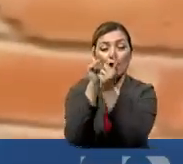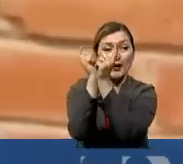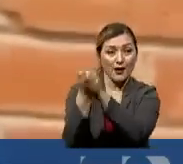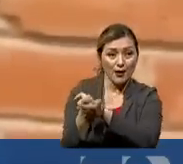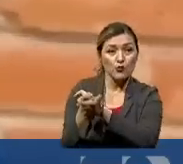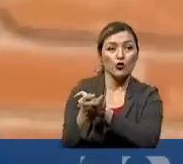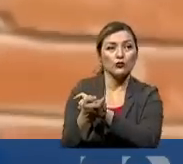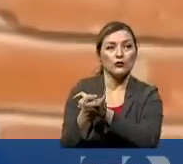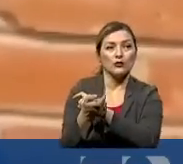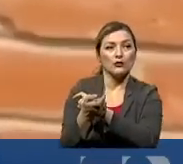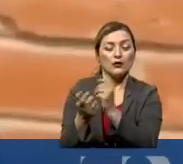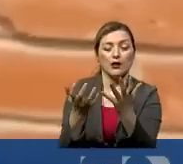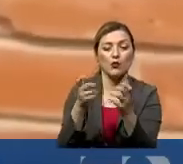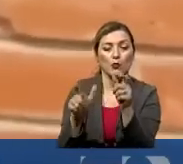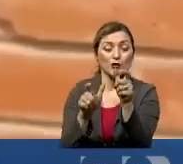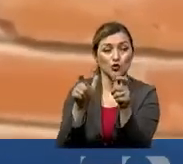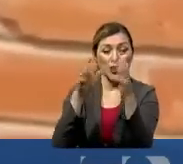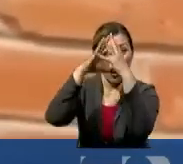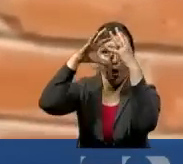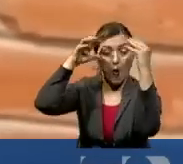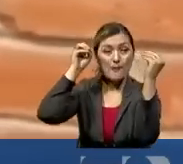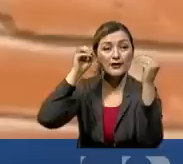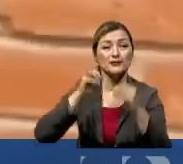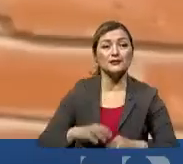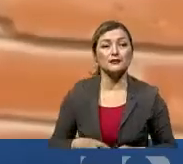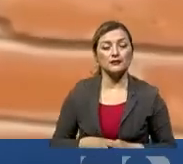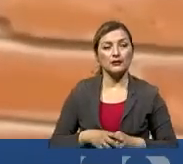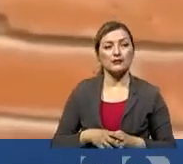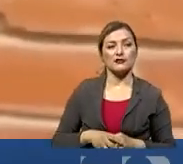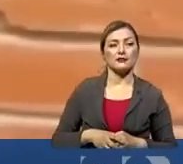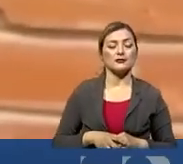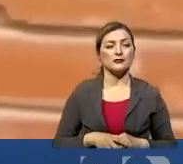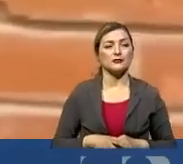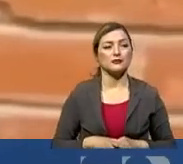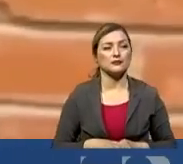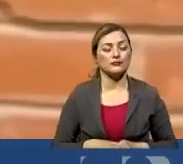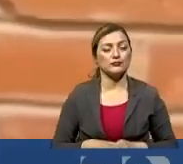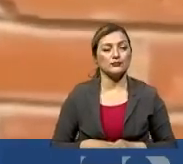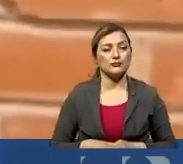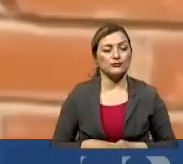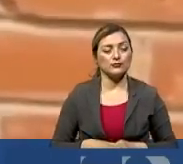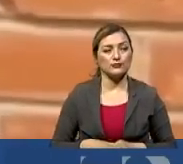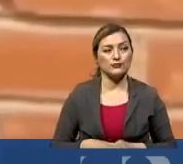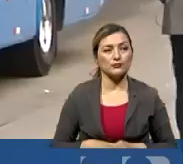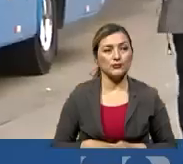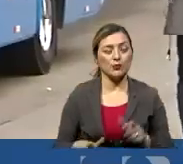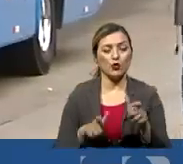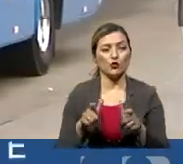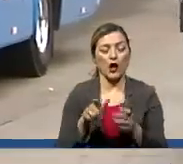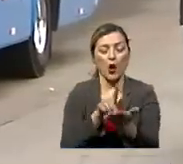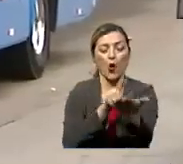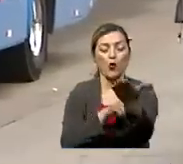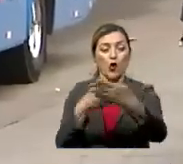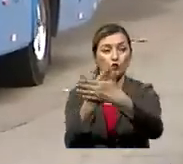haya comprensión. Los usuarios van a irse tomando confianza y acostumbrándose a estos nuevos buses. En